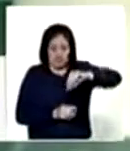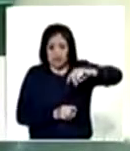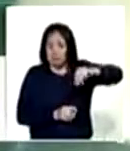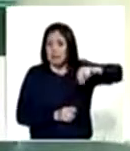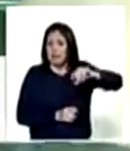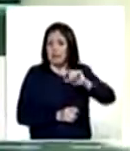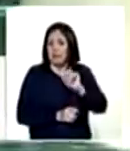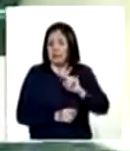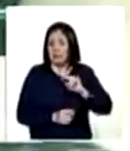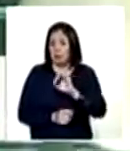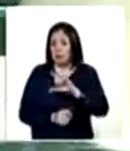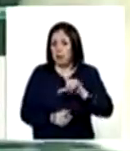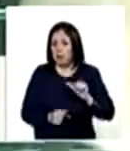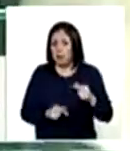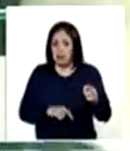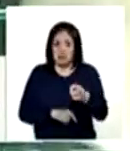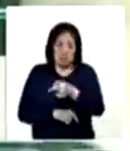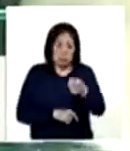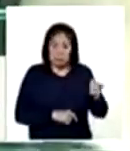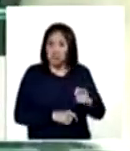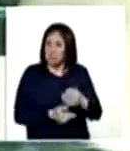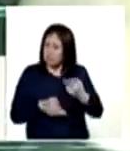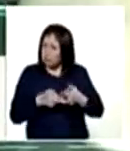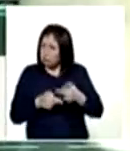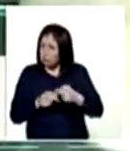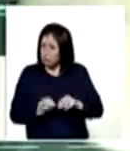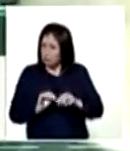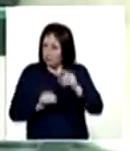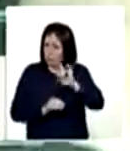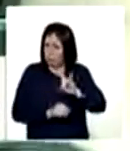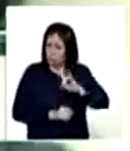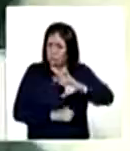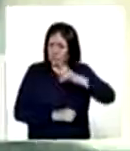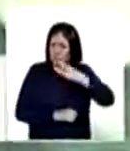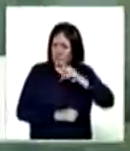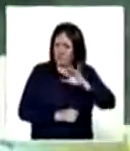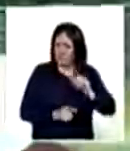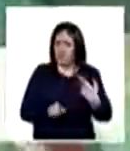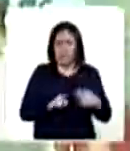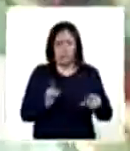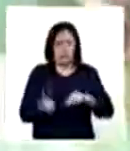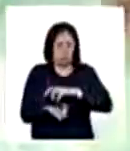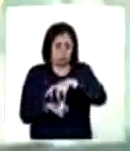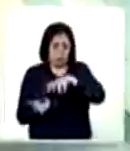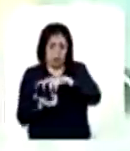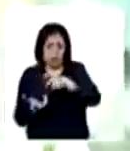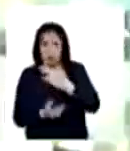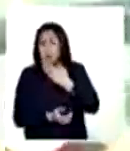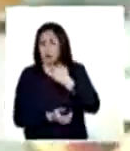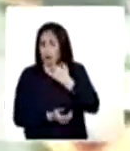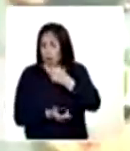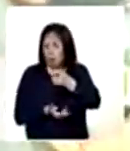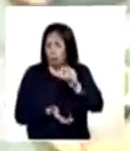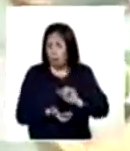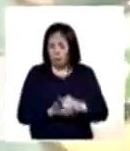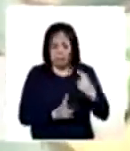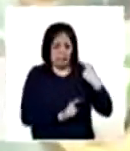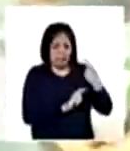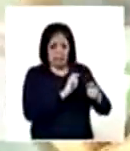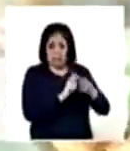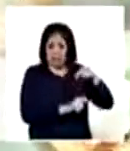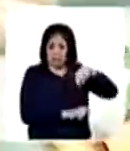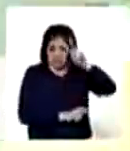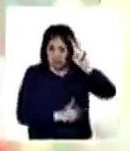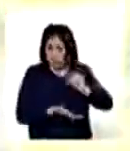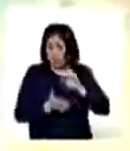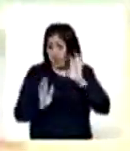este momento, a base de chía, me dices, pero también hay otras fusiones que has hecho con dulces tradicionales de nuestro país, por